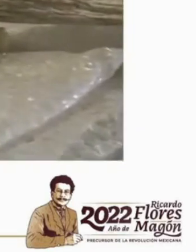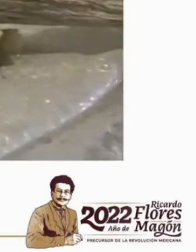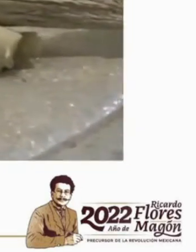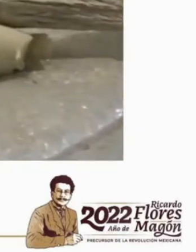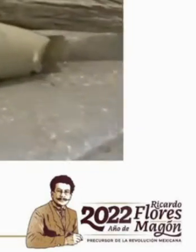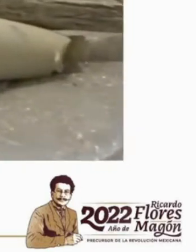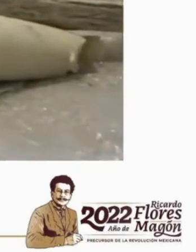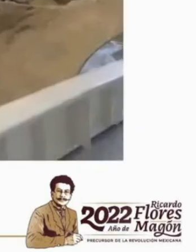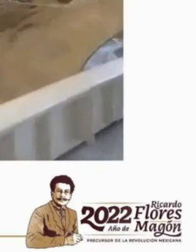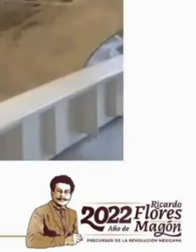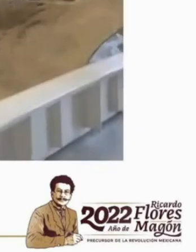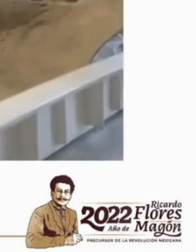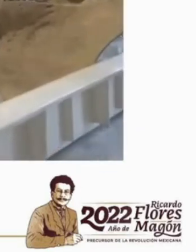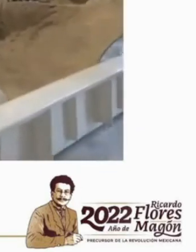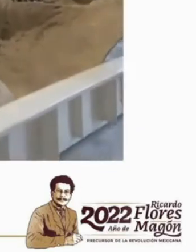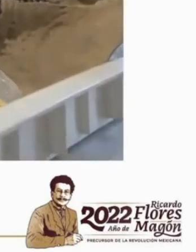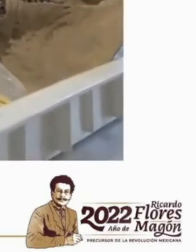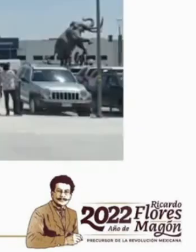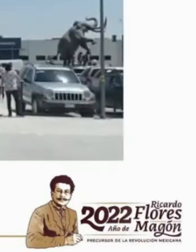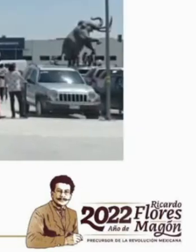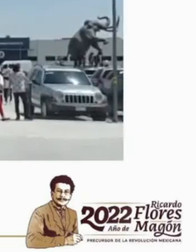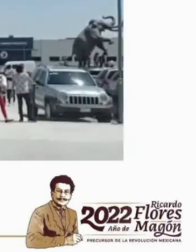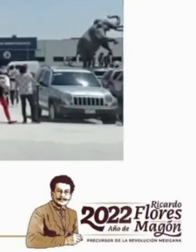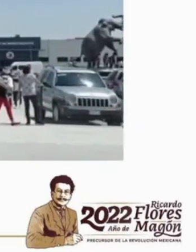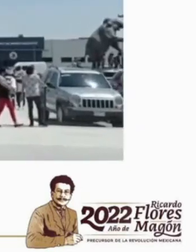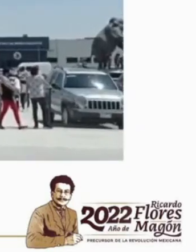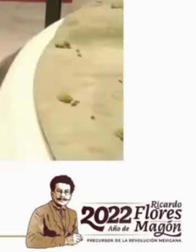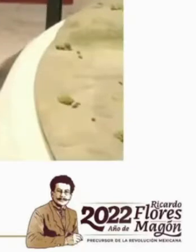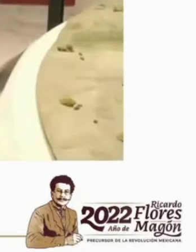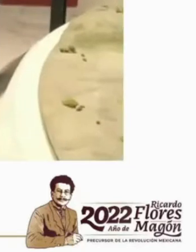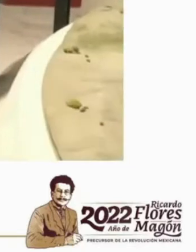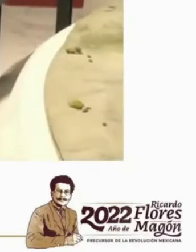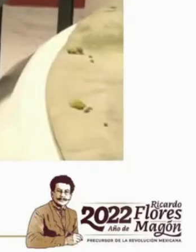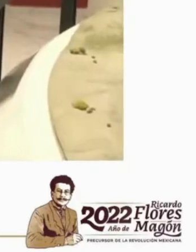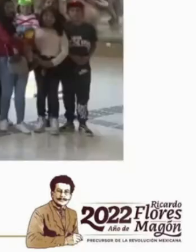clasificación, restauración y conservación, con una afluencia de